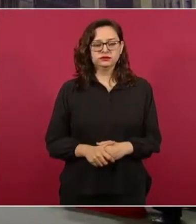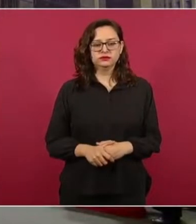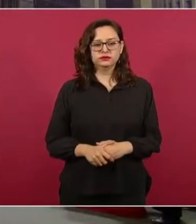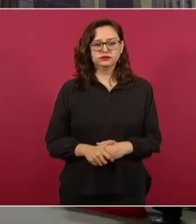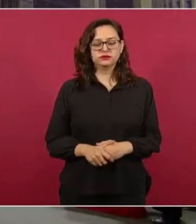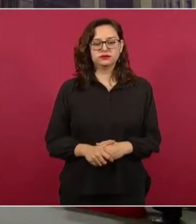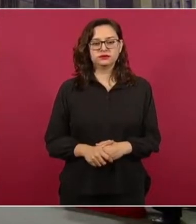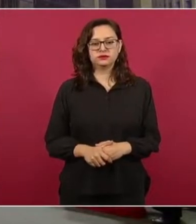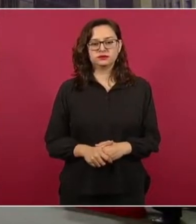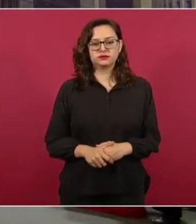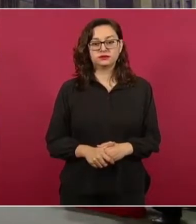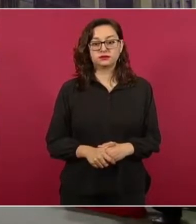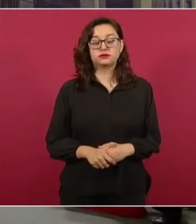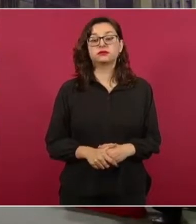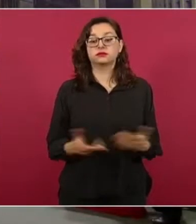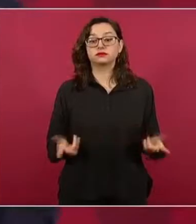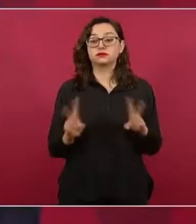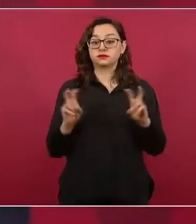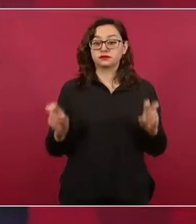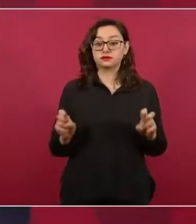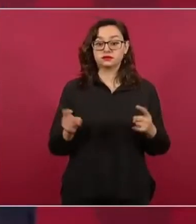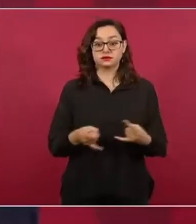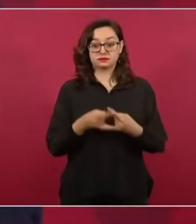la primera precisión histórica